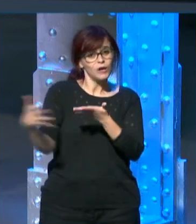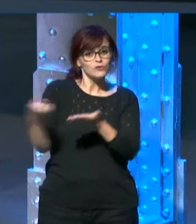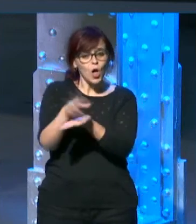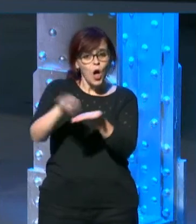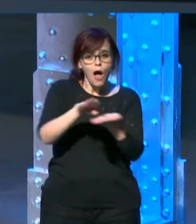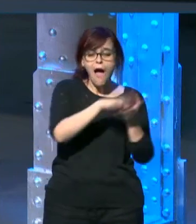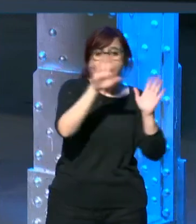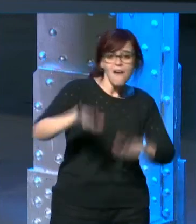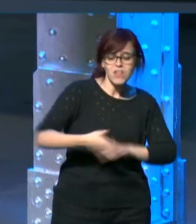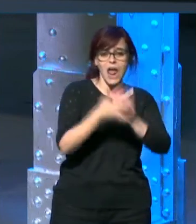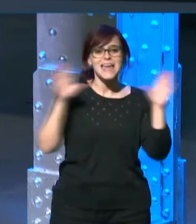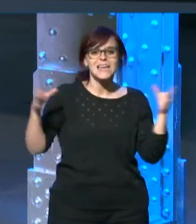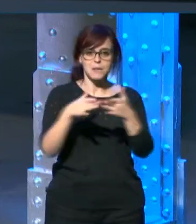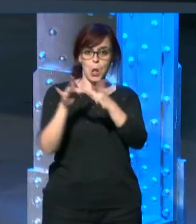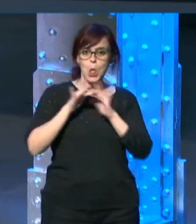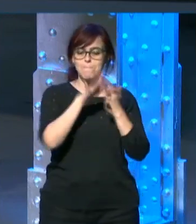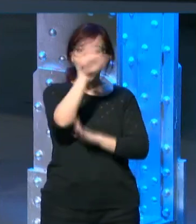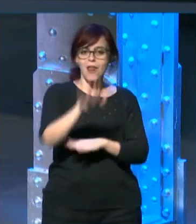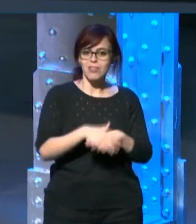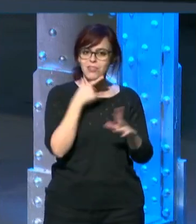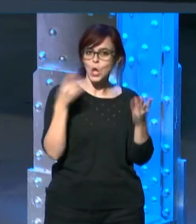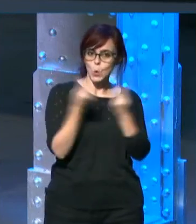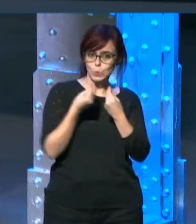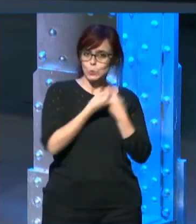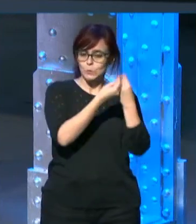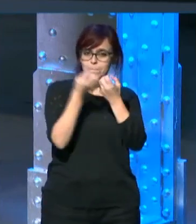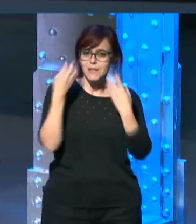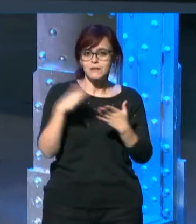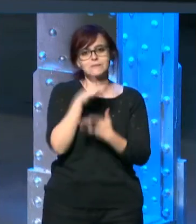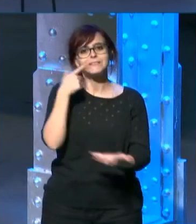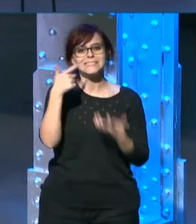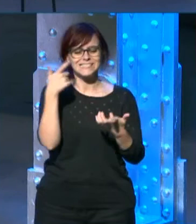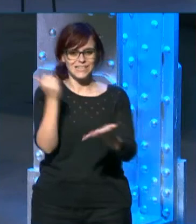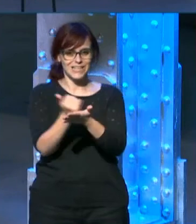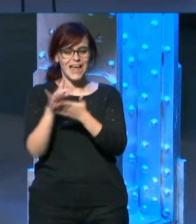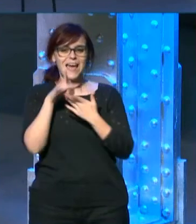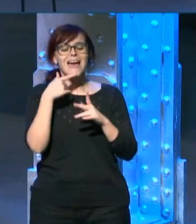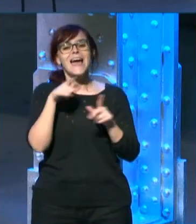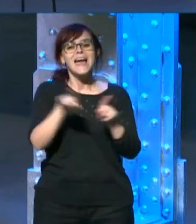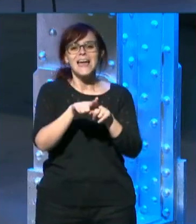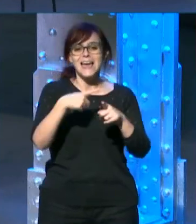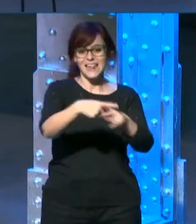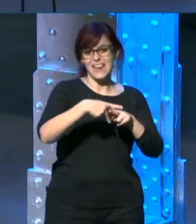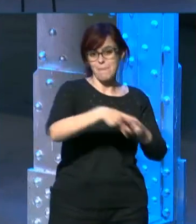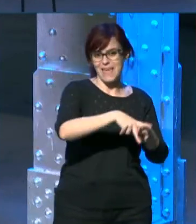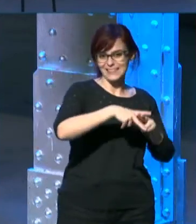se acerque mucho el equipo y parezca que está trabajando codo con codo. Como se nota que Rafa habla de herramientas de compartir código y yo de vernos.